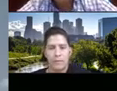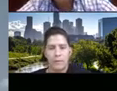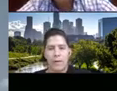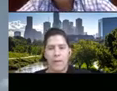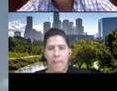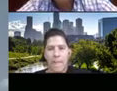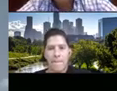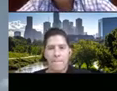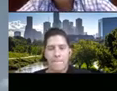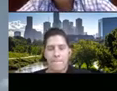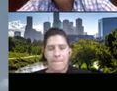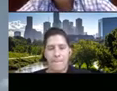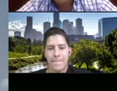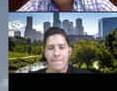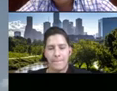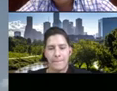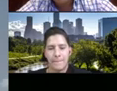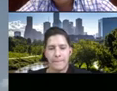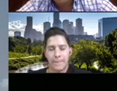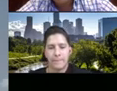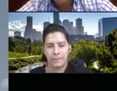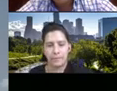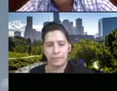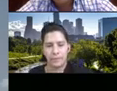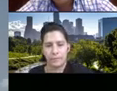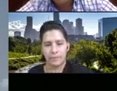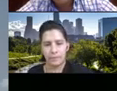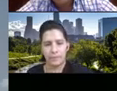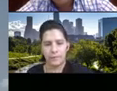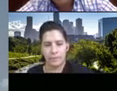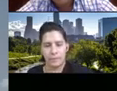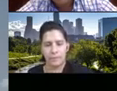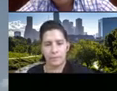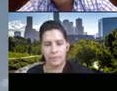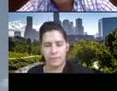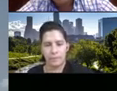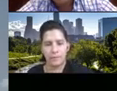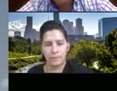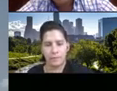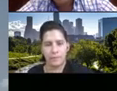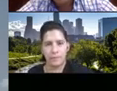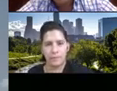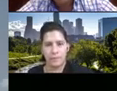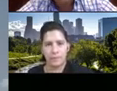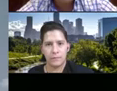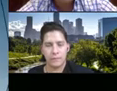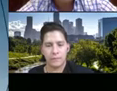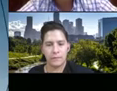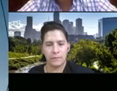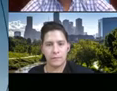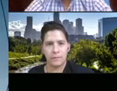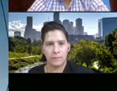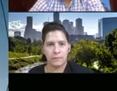que lo intentemos? Dura muy poquito, está muy bonito, es para el cierre de Houston. Si nos ayuda sería ideal. Perfecto. Gracias, Lu.